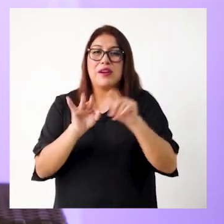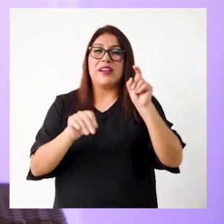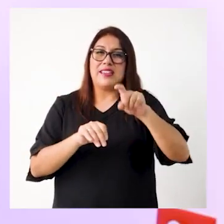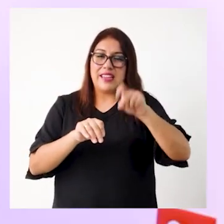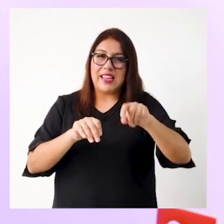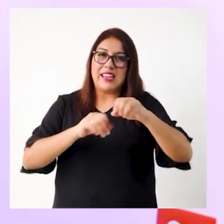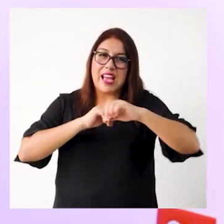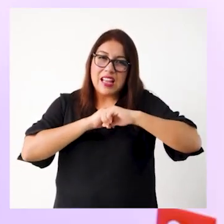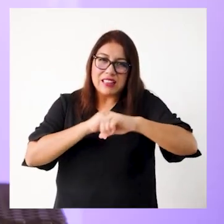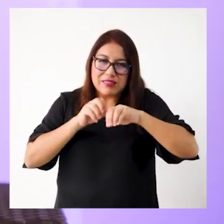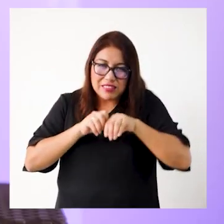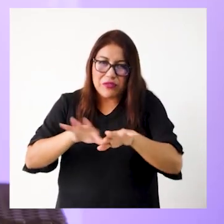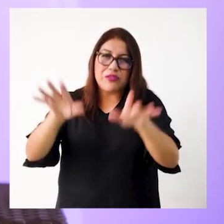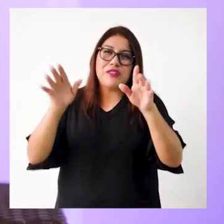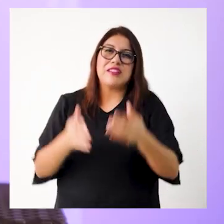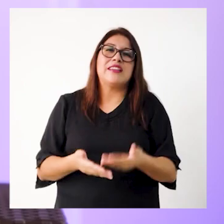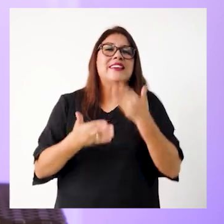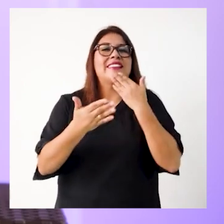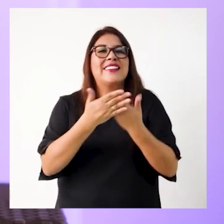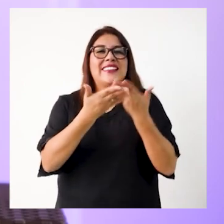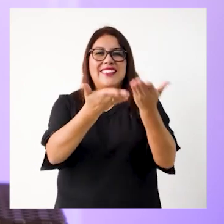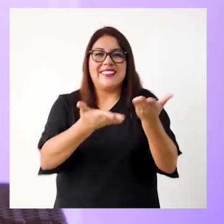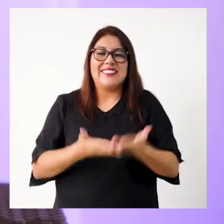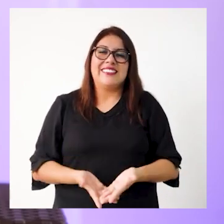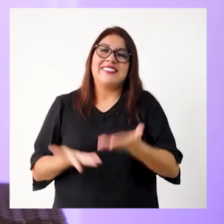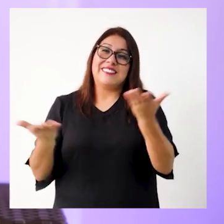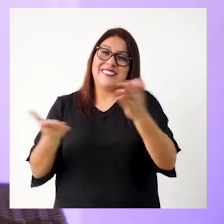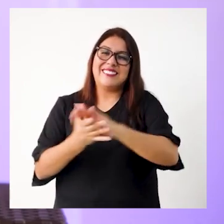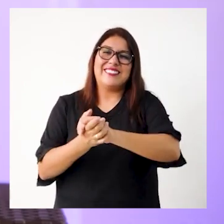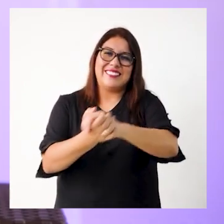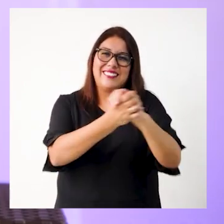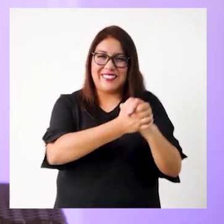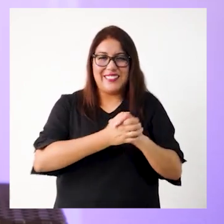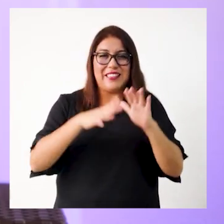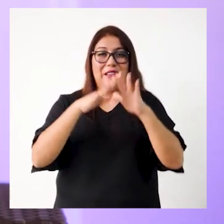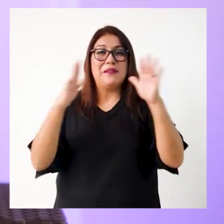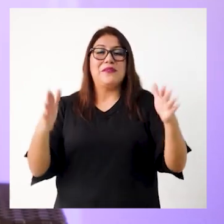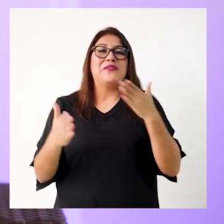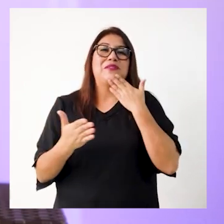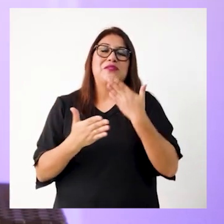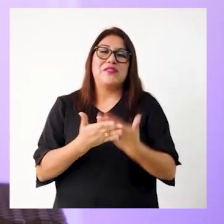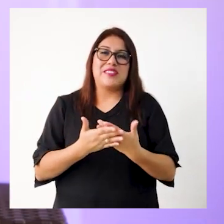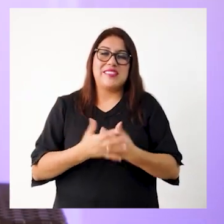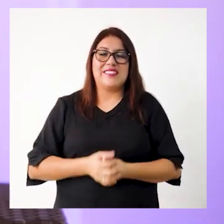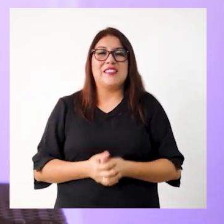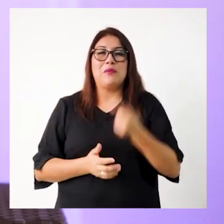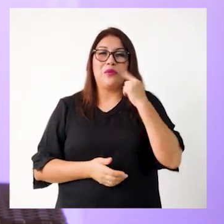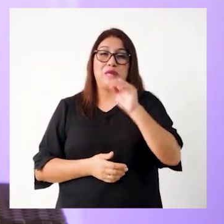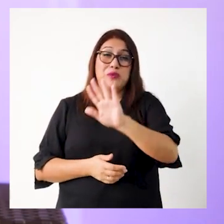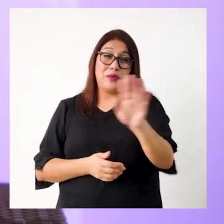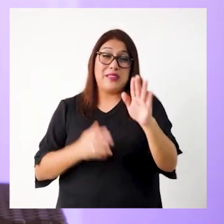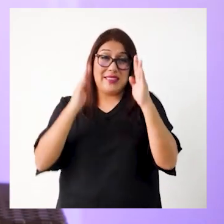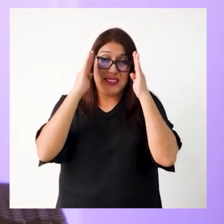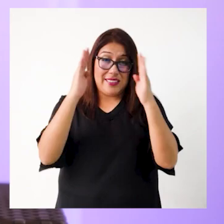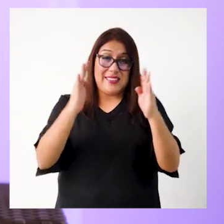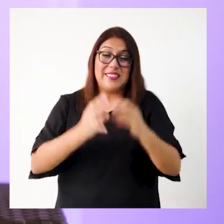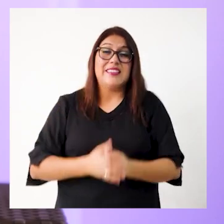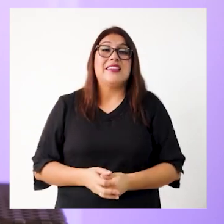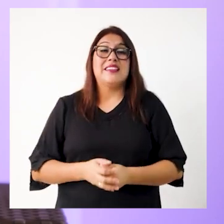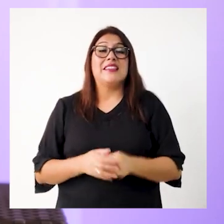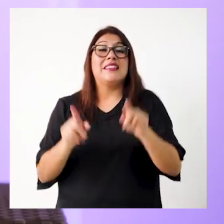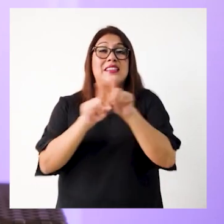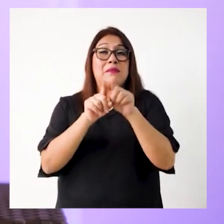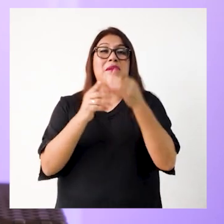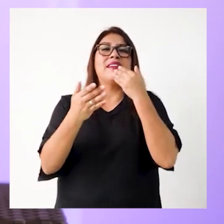difundir esto. Vale. ¿Sí? Muchísimas gracias, crisólogo, amigas y amigos. Muchísimas gracias por su atención,